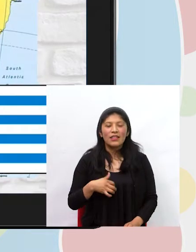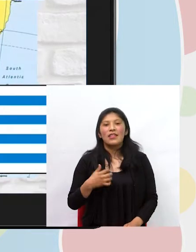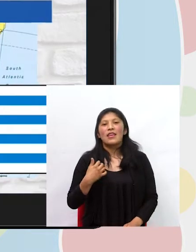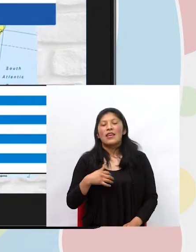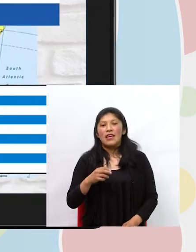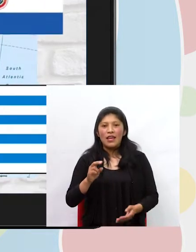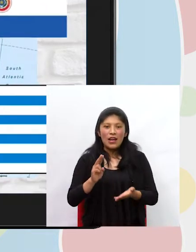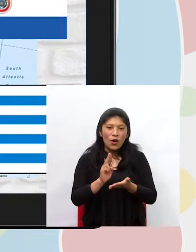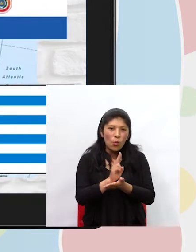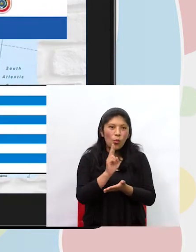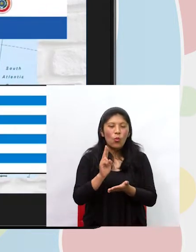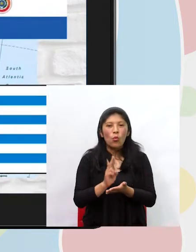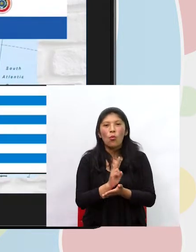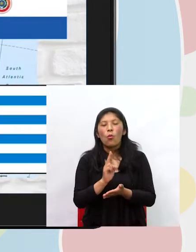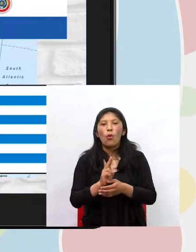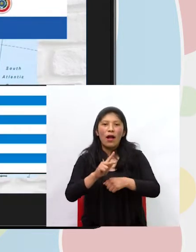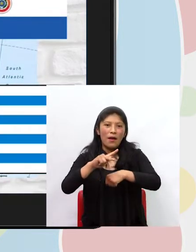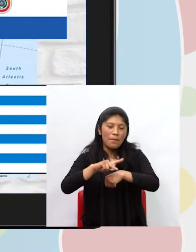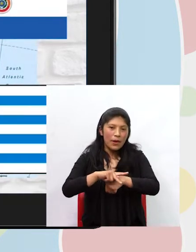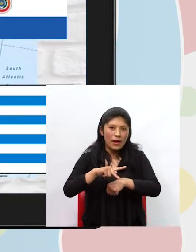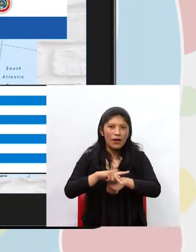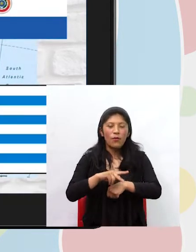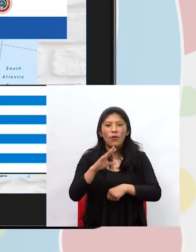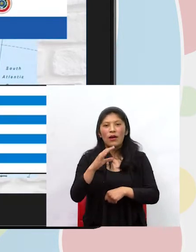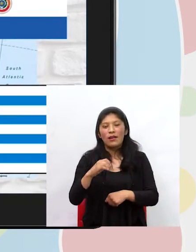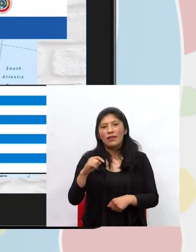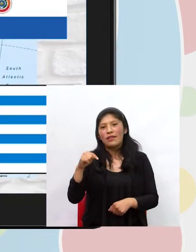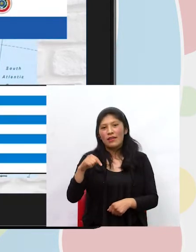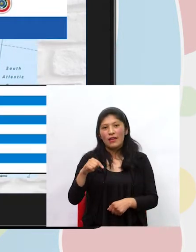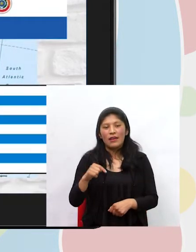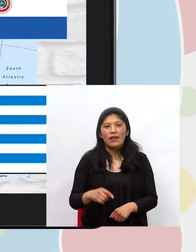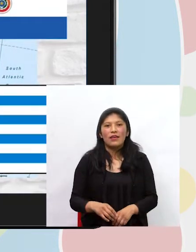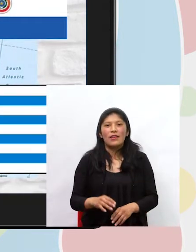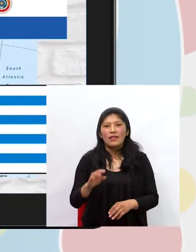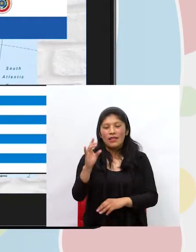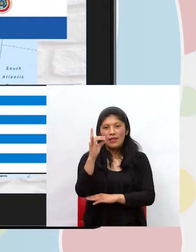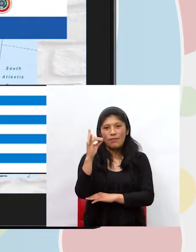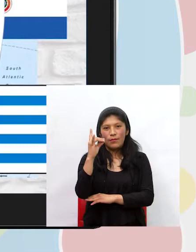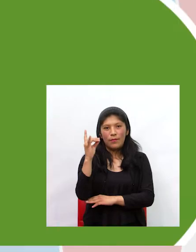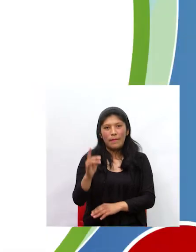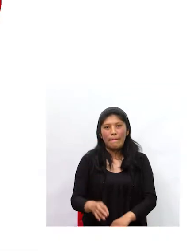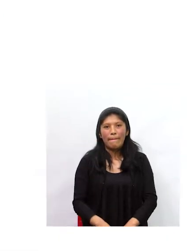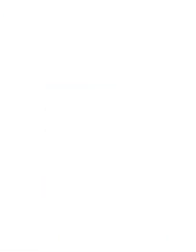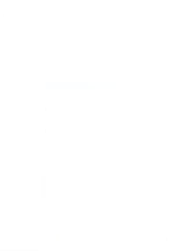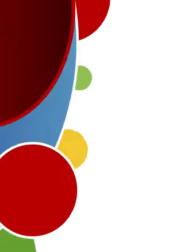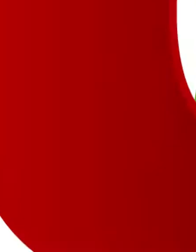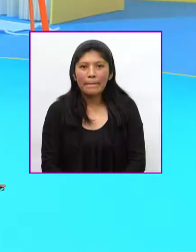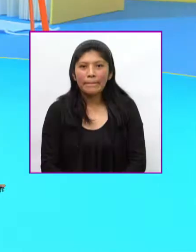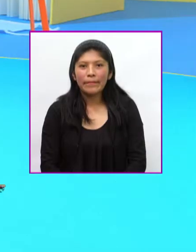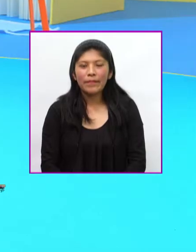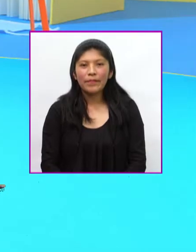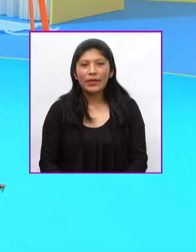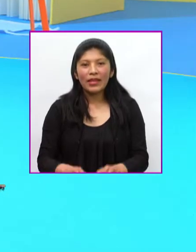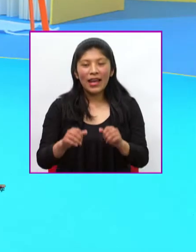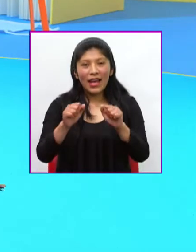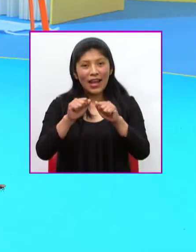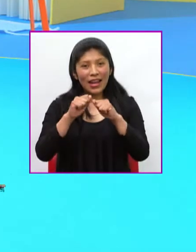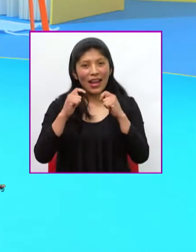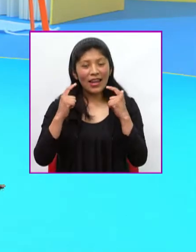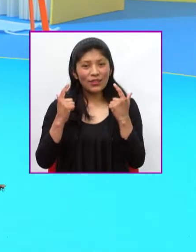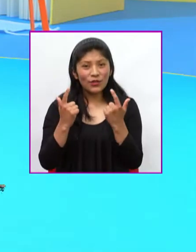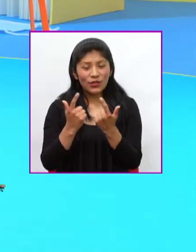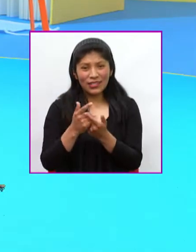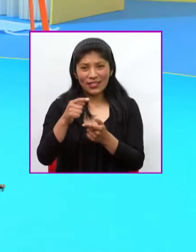Uruguay, Paraguay y el Estado Plurinacional de Bolivia. La sociedad en la